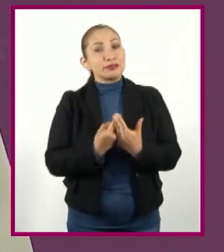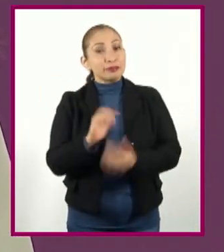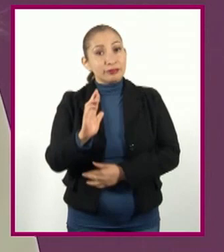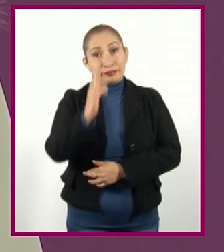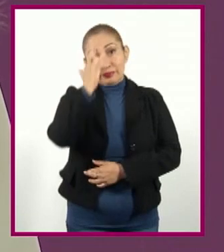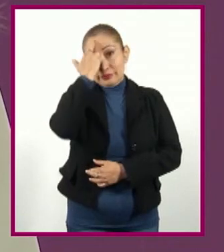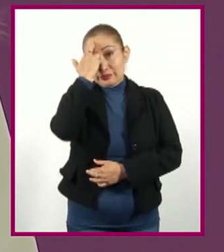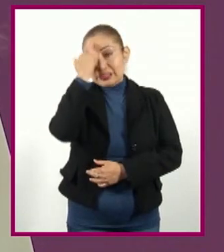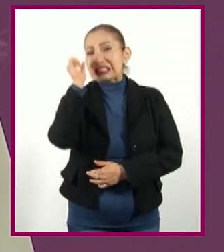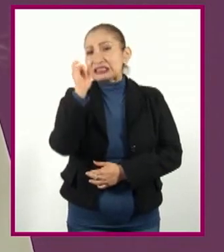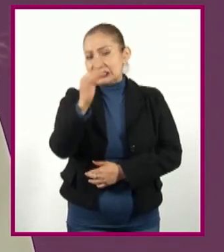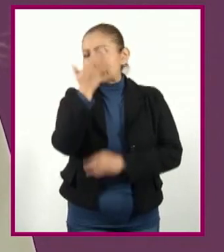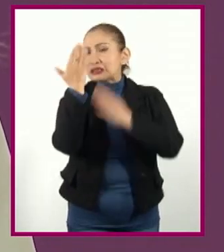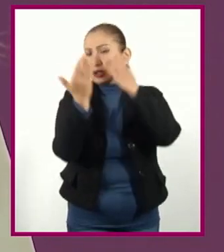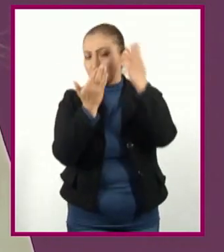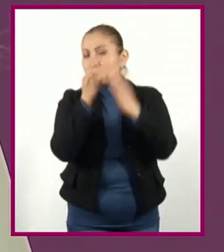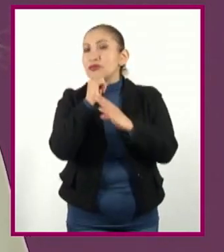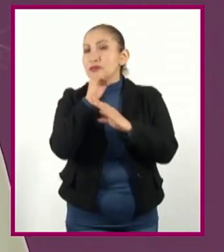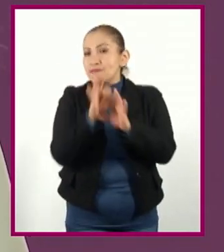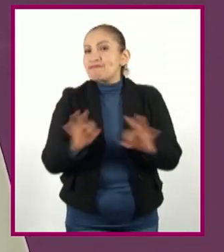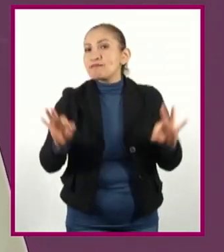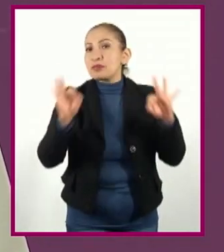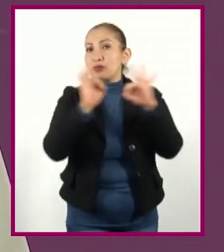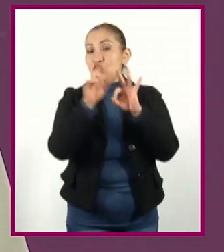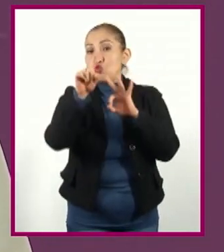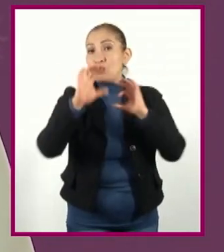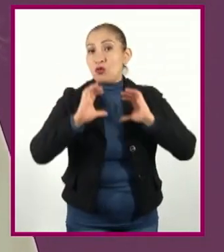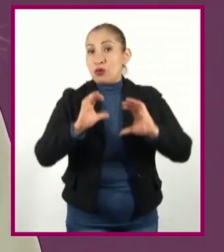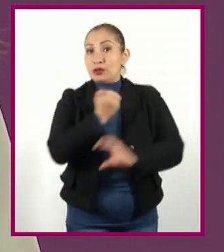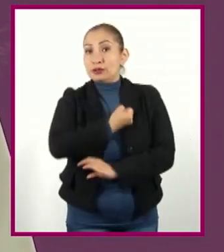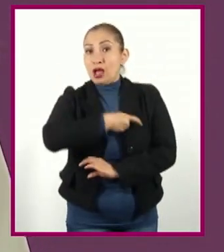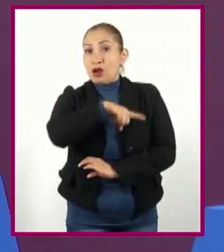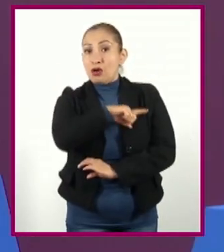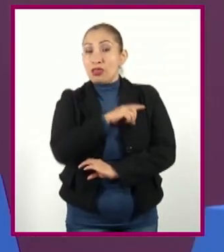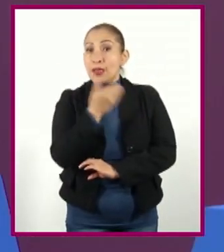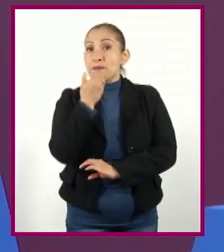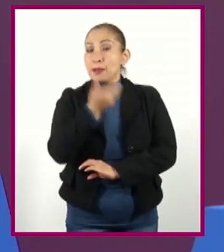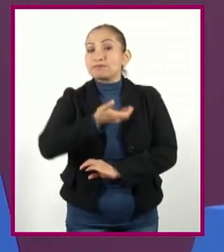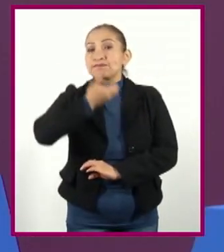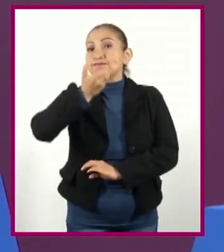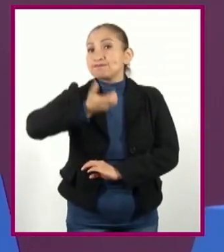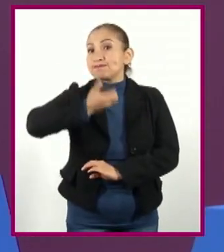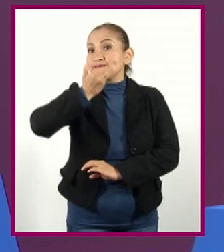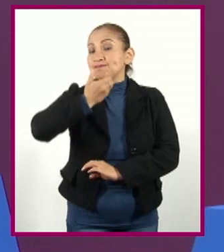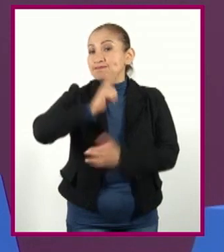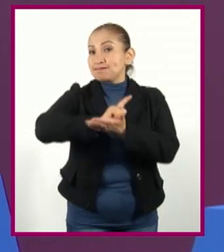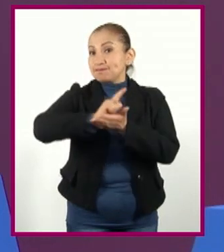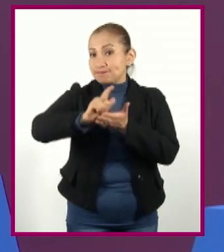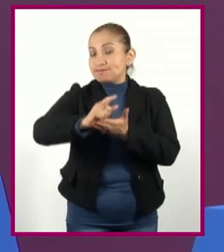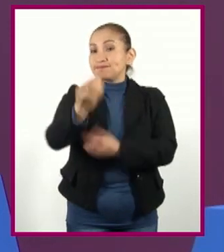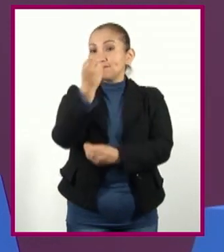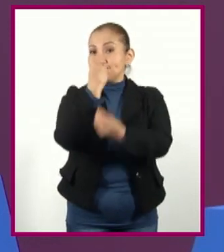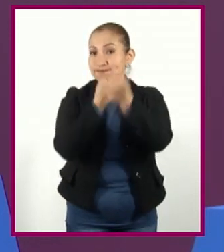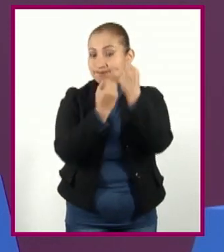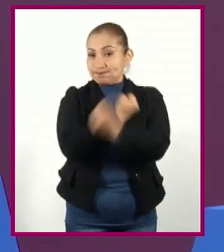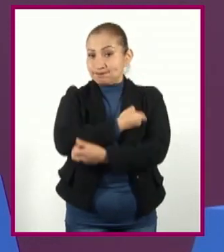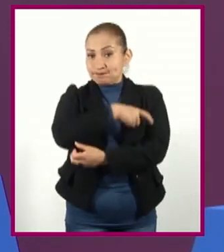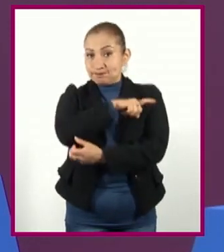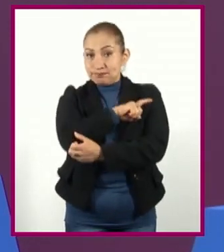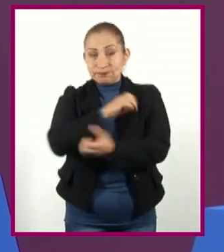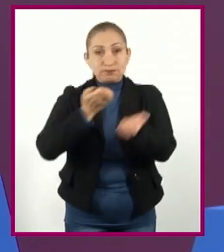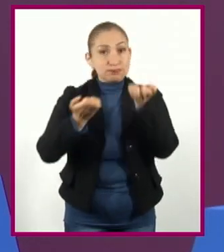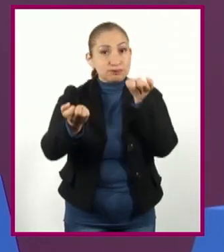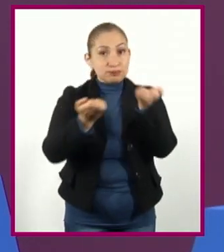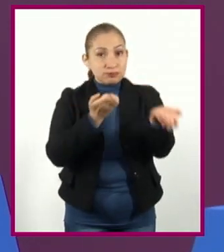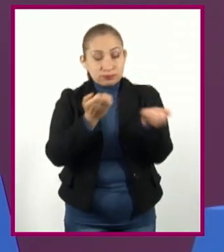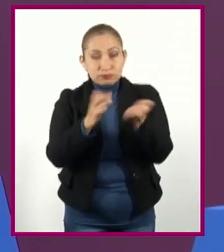recuerdo que además de estudiar, es importante que cuiden su salud y mantengan buenos hábitos de higiene, alimentación y actividad física,